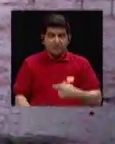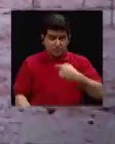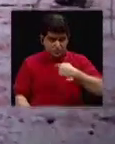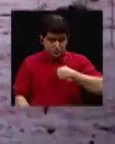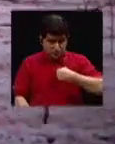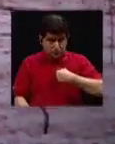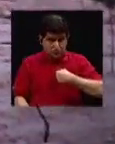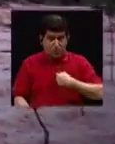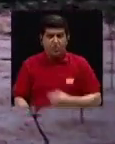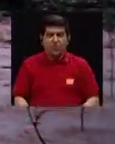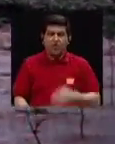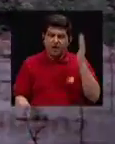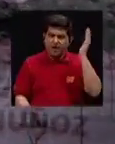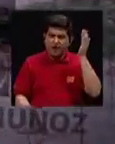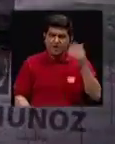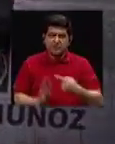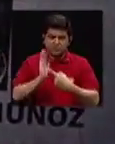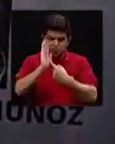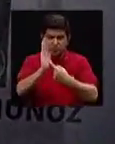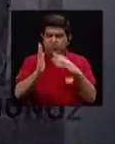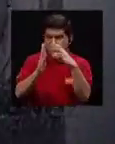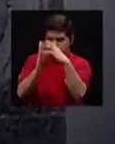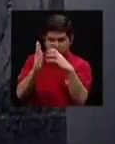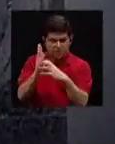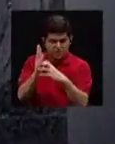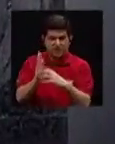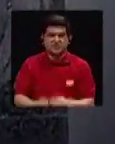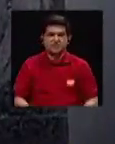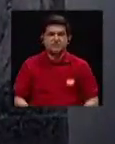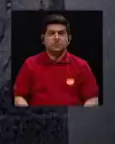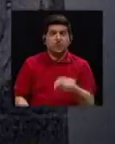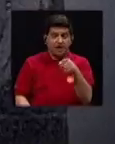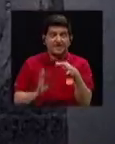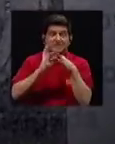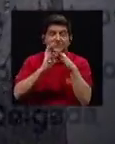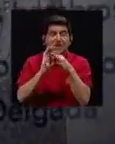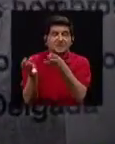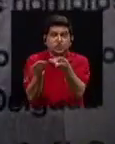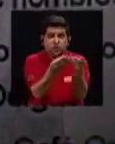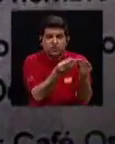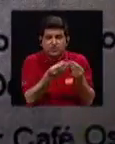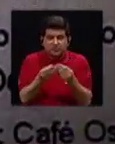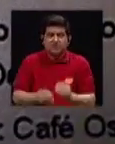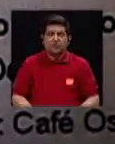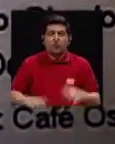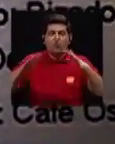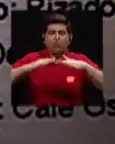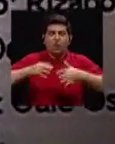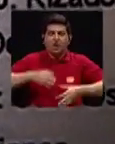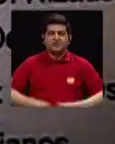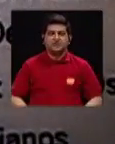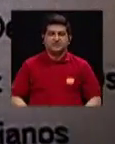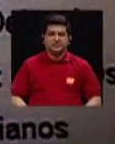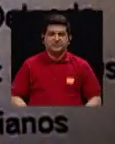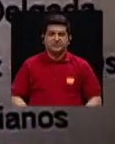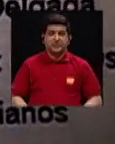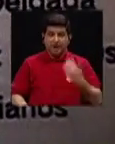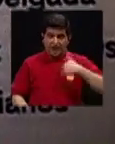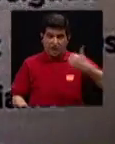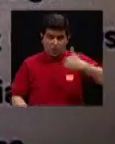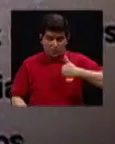naturaleza en mi y en mi en mi en mi discurso en mis textos la afinidad es con lo territorial como